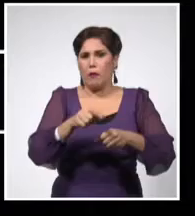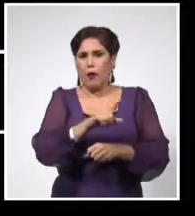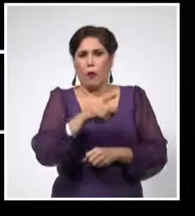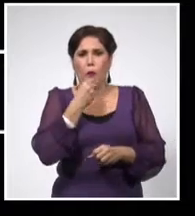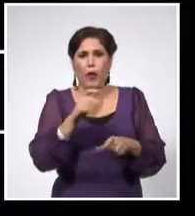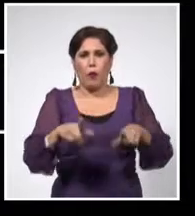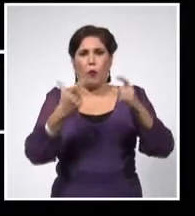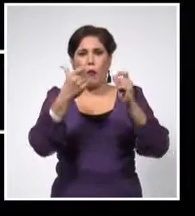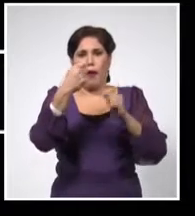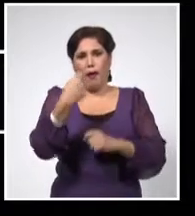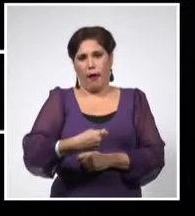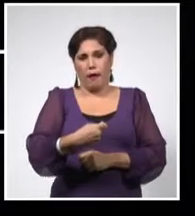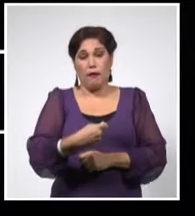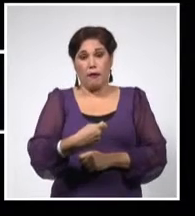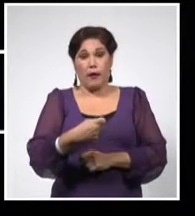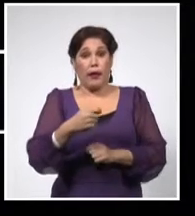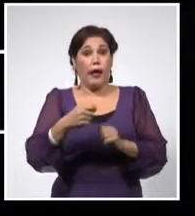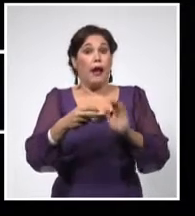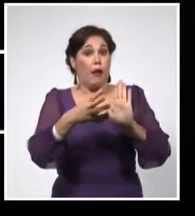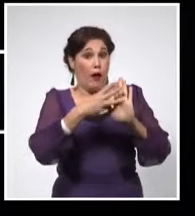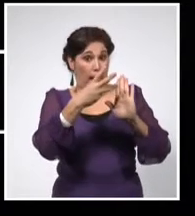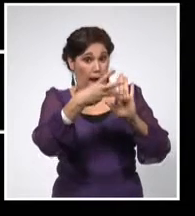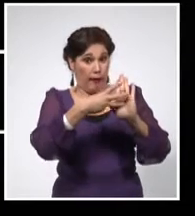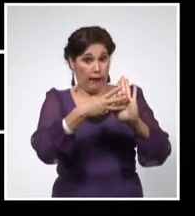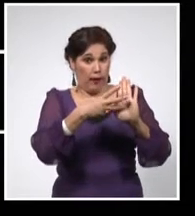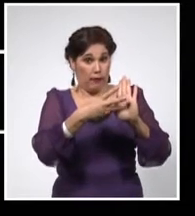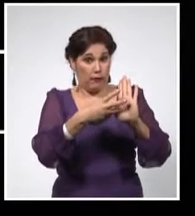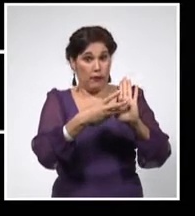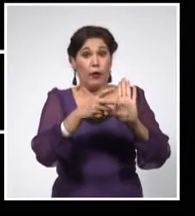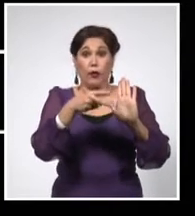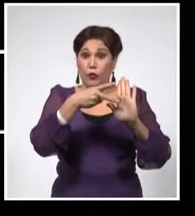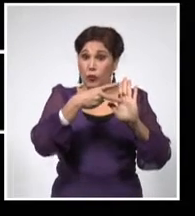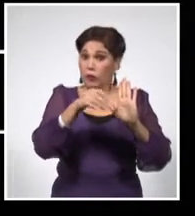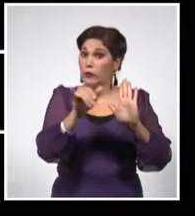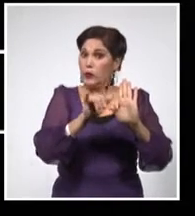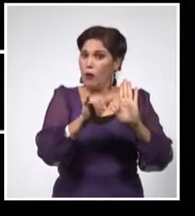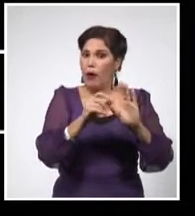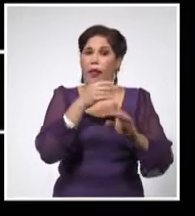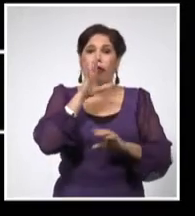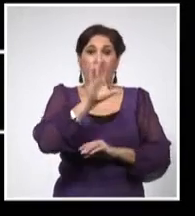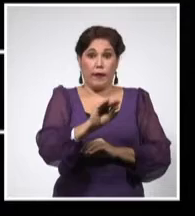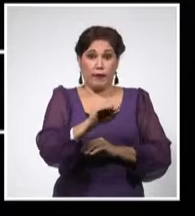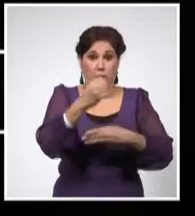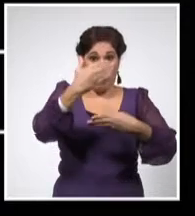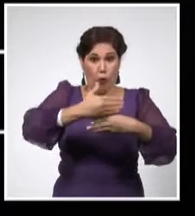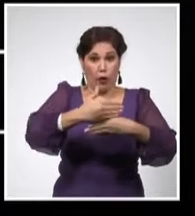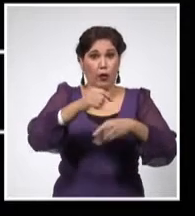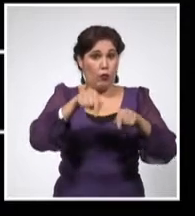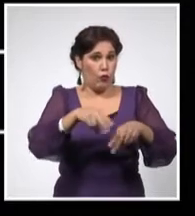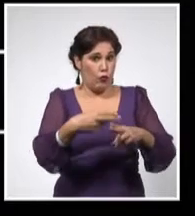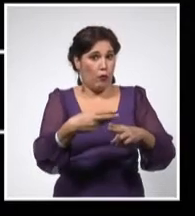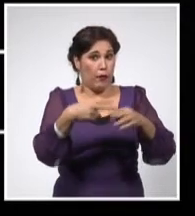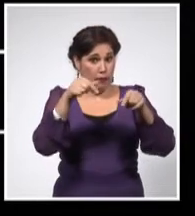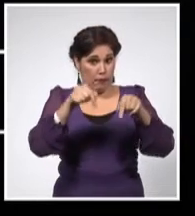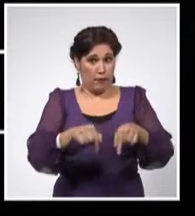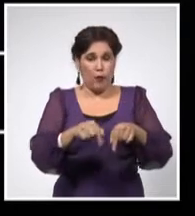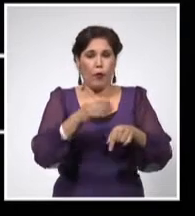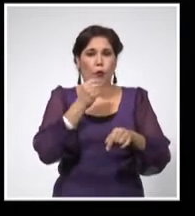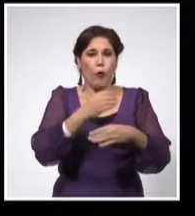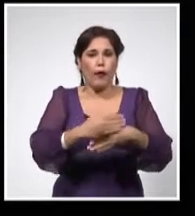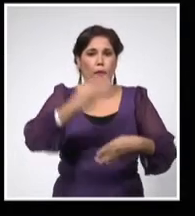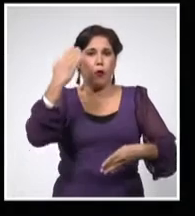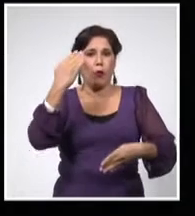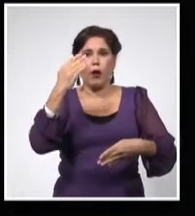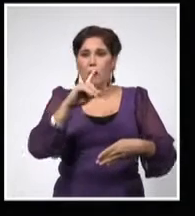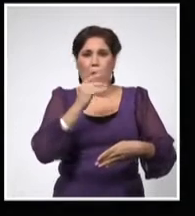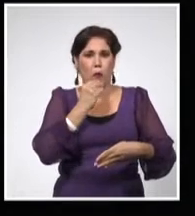con la ley, porque el título 3 junto con el título 2 dicen que el bloqueo, conforme se conoce hoy, no podría levantarse